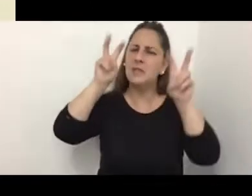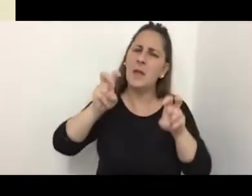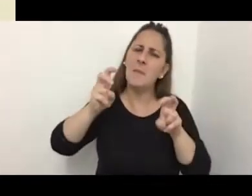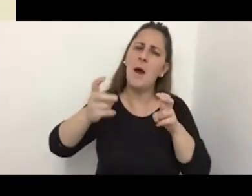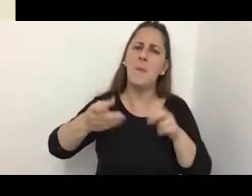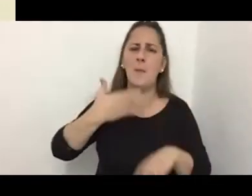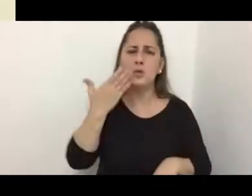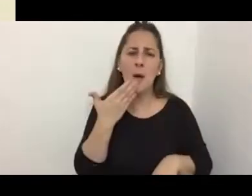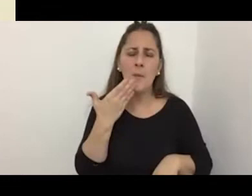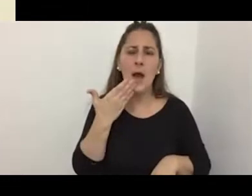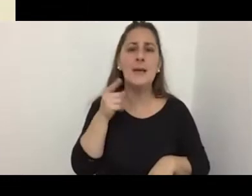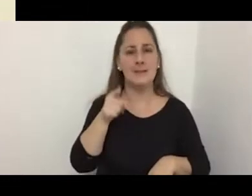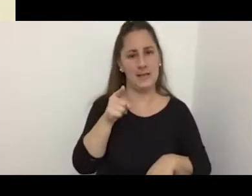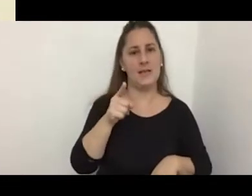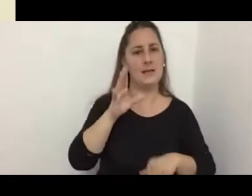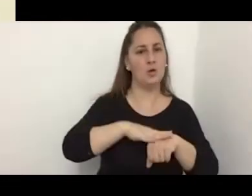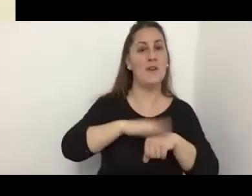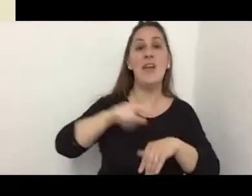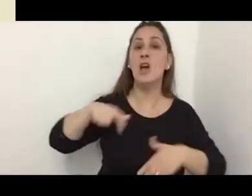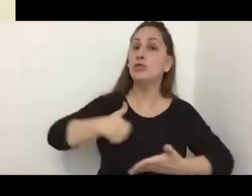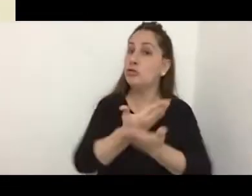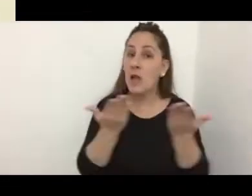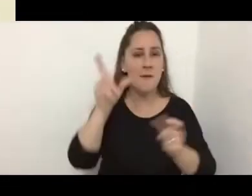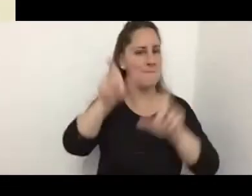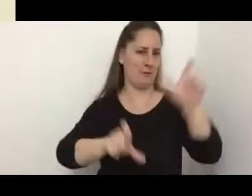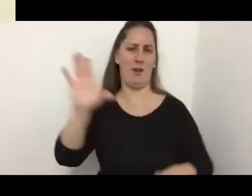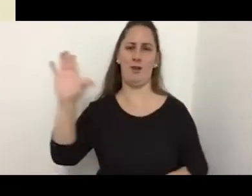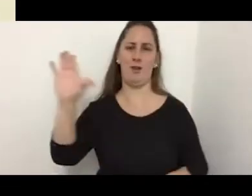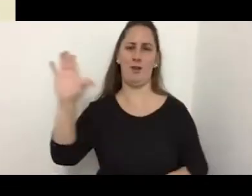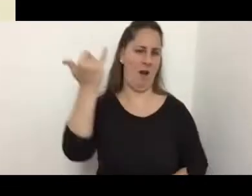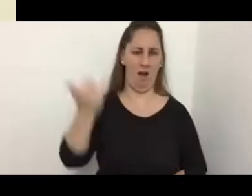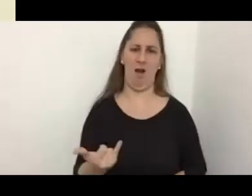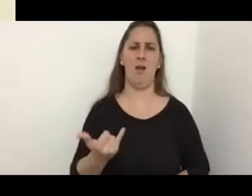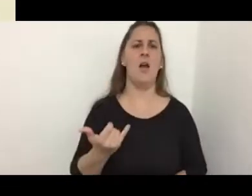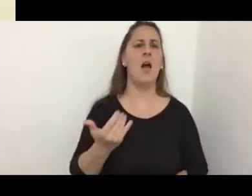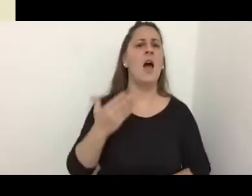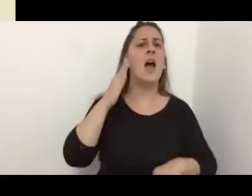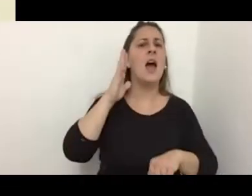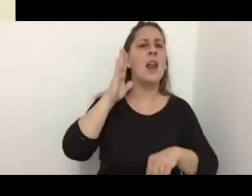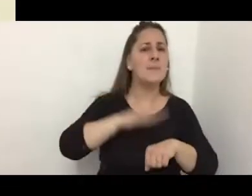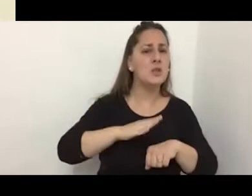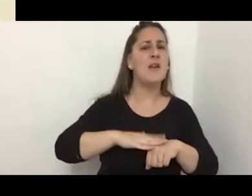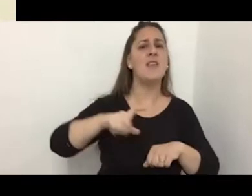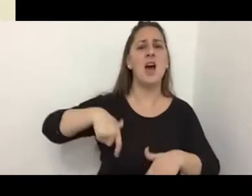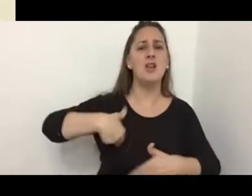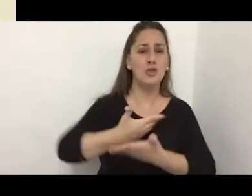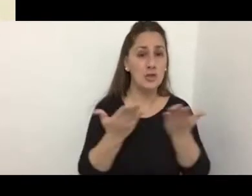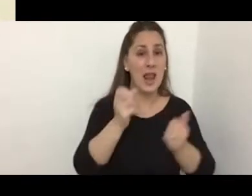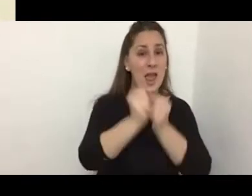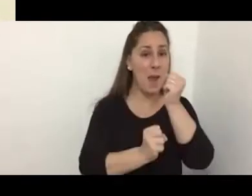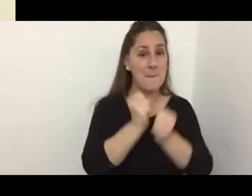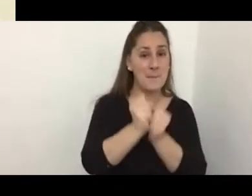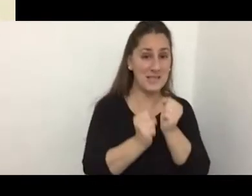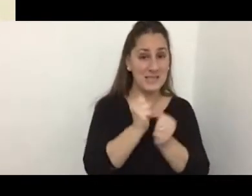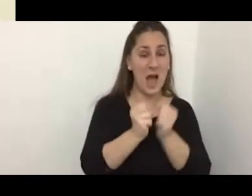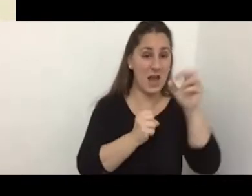señalé que responsabilidad social tenemos todos. Y si hablamos de responsabilidad social empresaria, como ya lo habían hecho